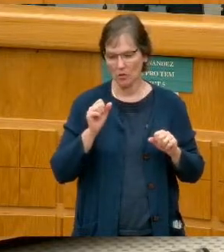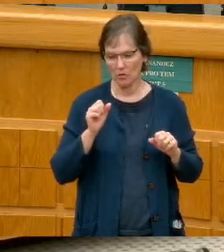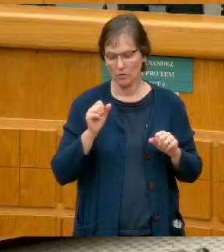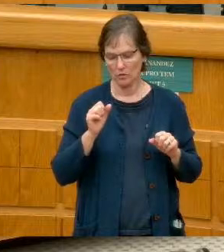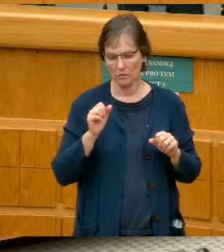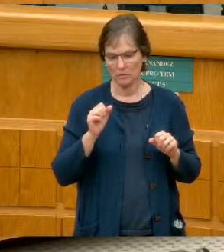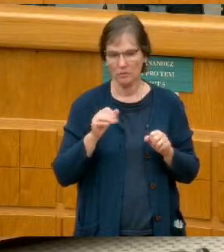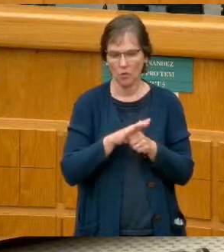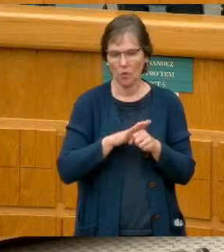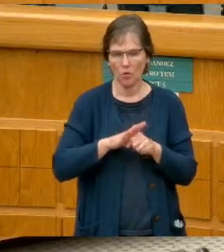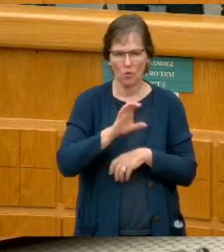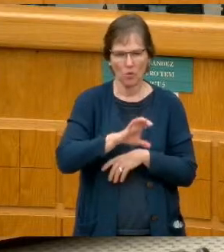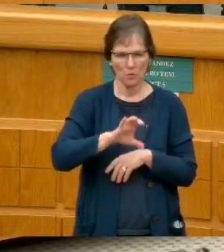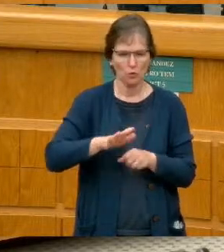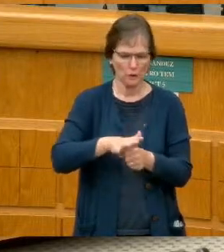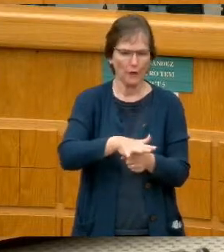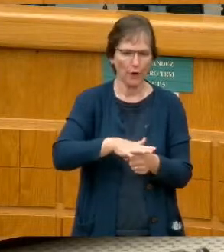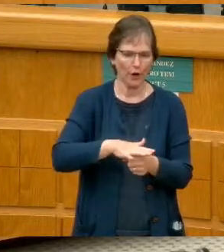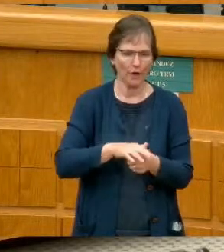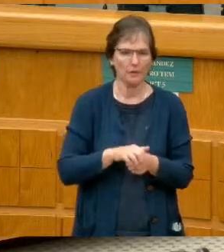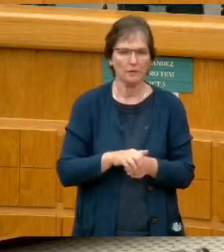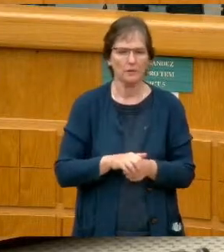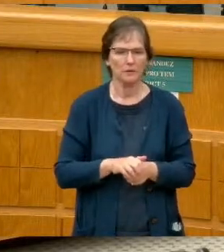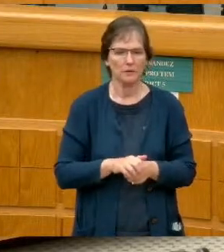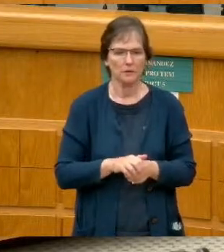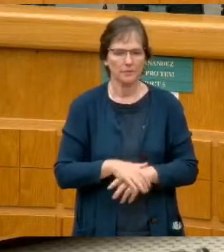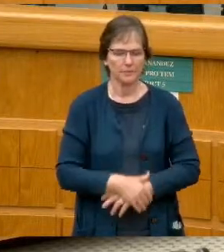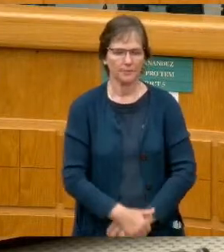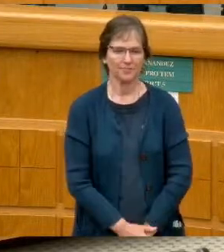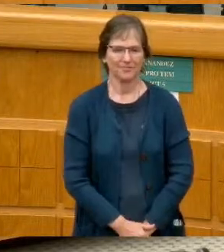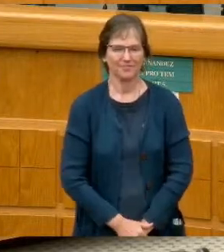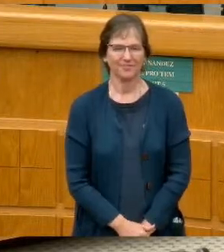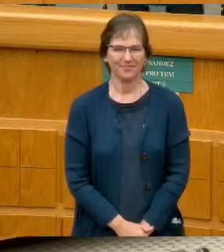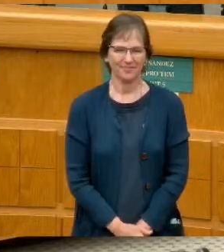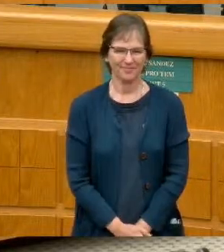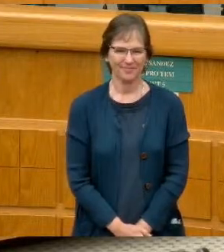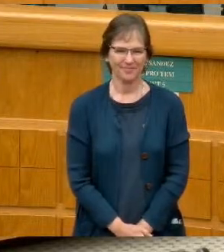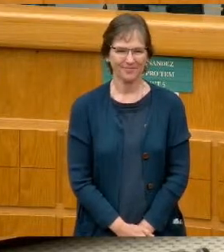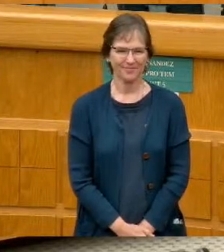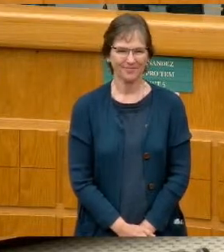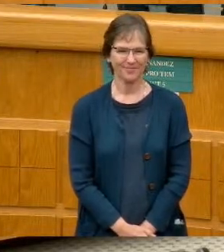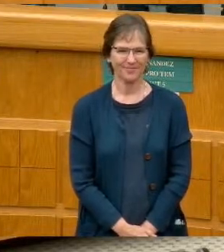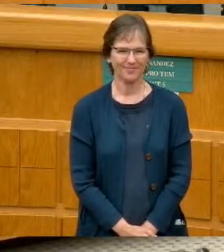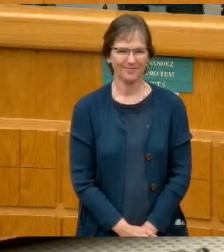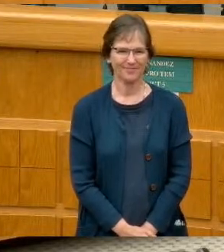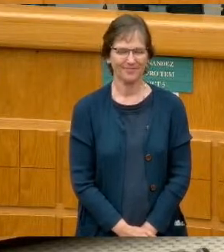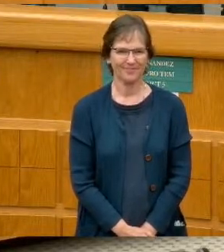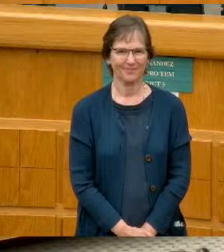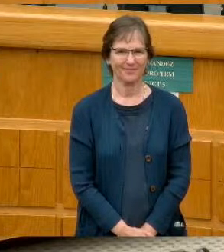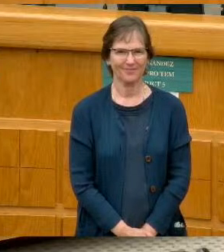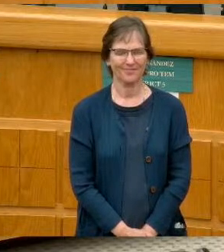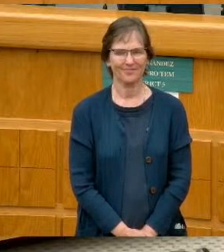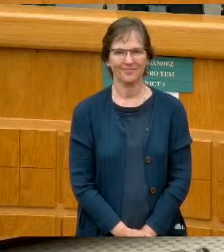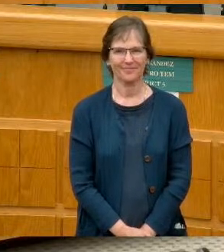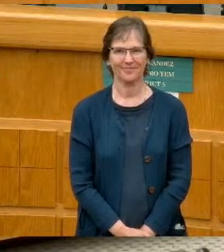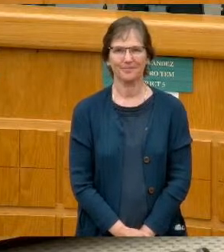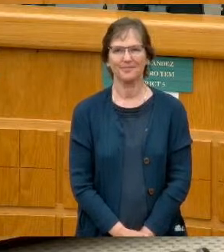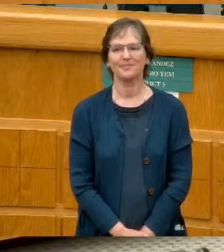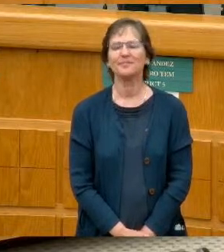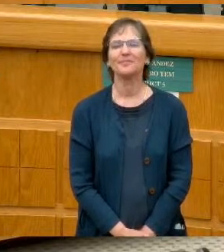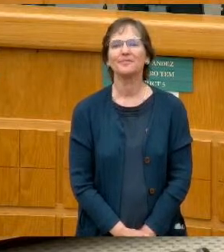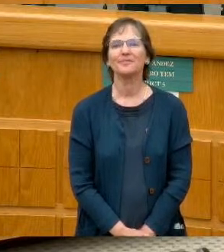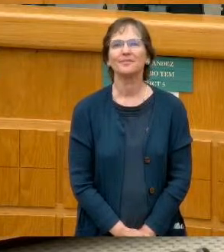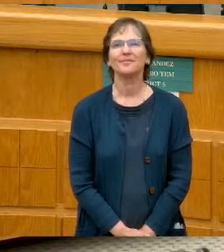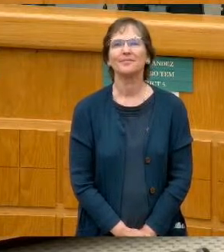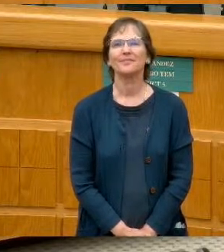rigidez en el cuello y algunos desarrollarán encefalitis. Los síntomas aparecen de 5 a 15 días después de la picadura de un mosquito